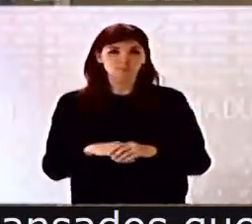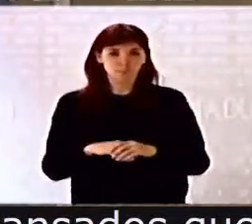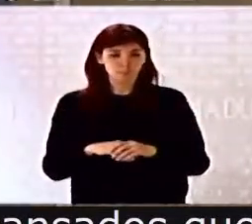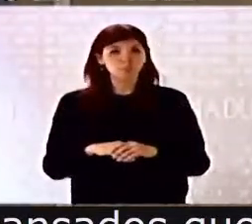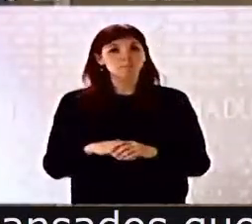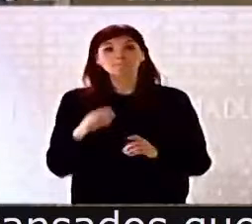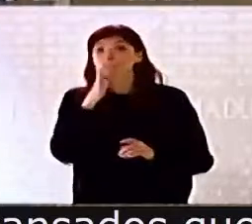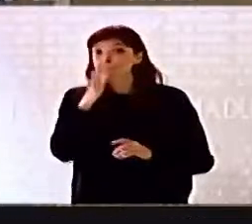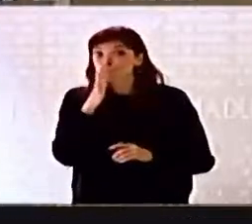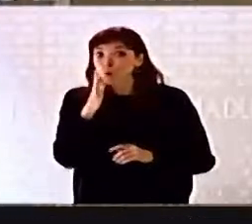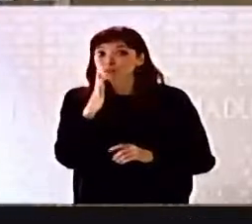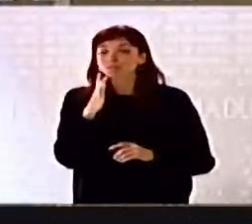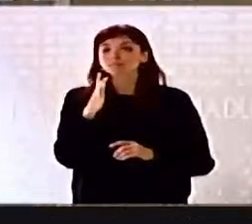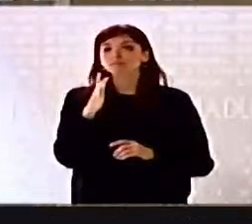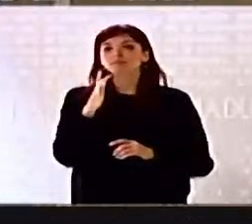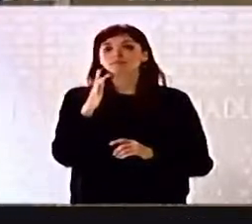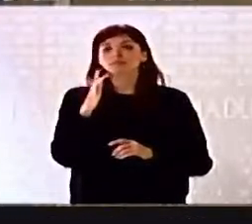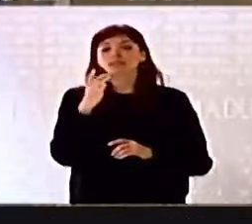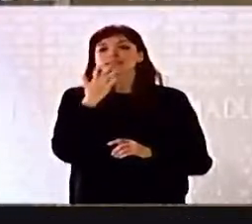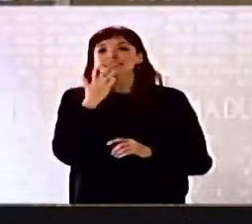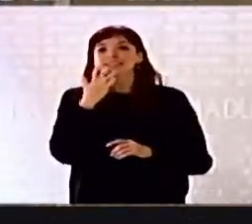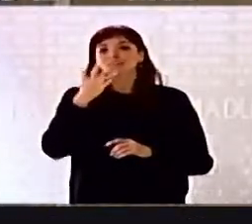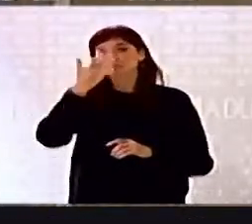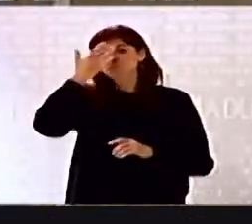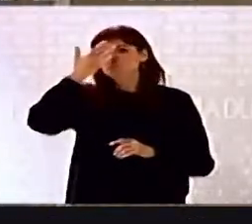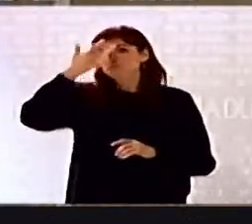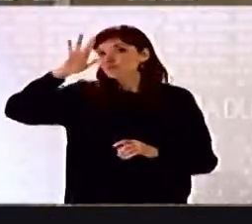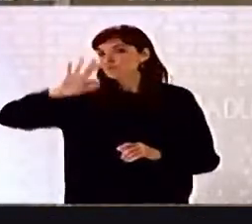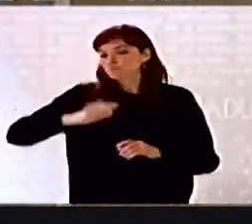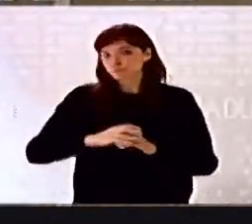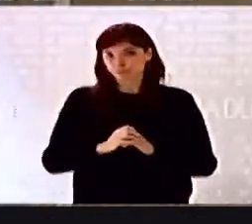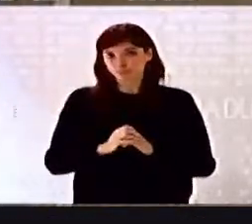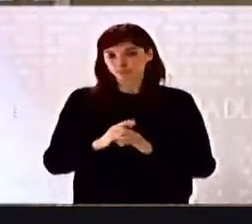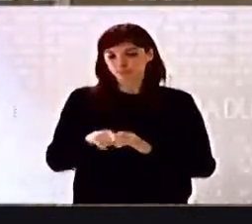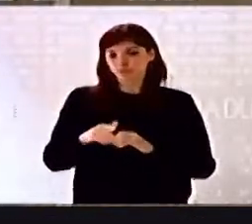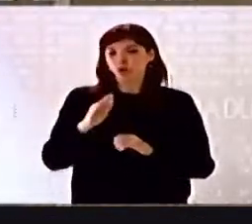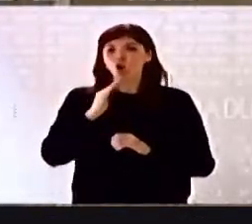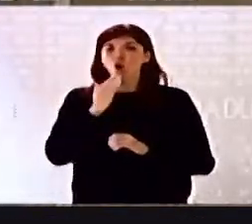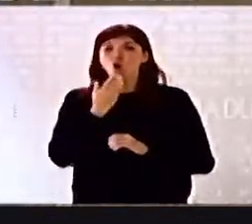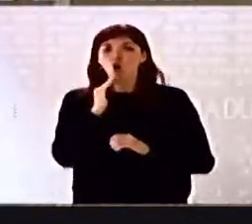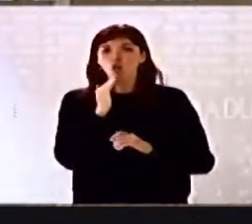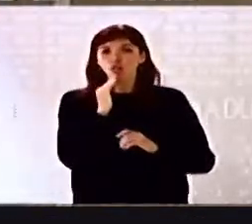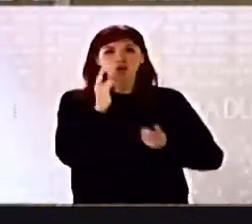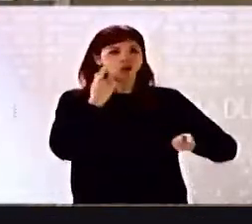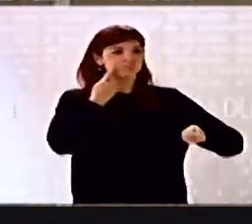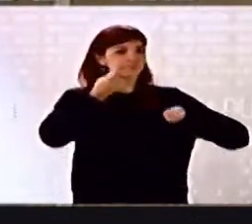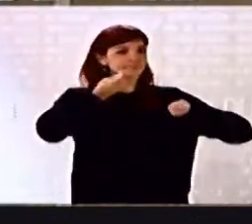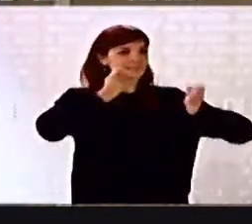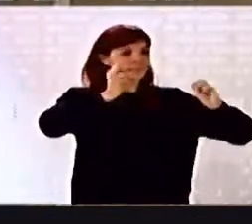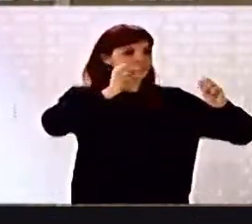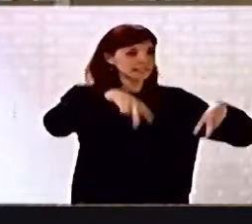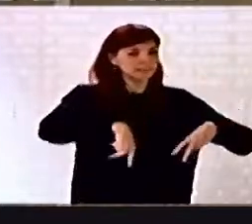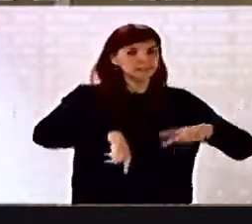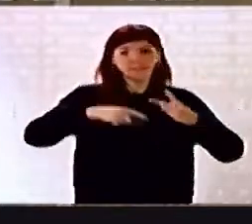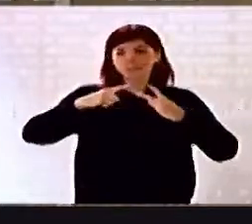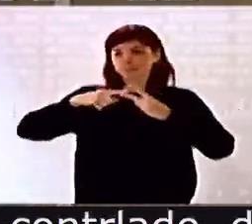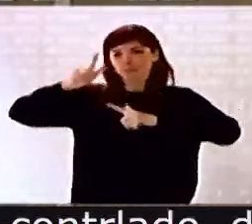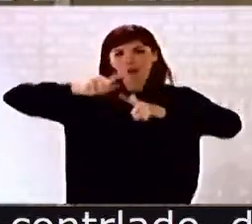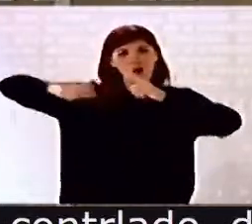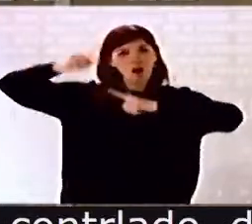las consecuencias que se derivan del ocio no controlado, del exceso de